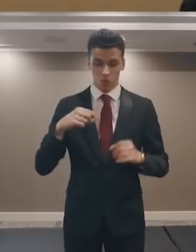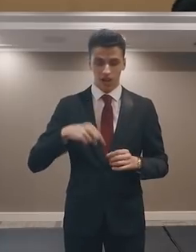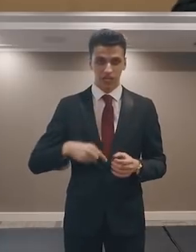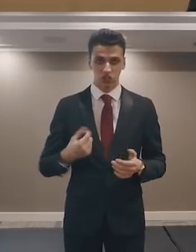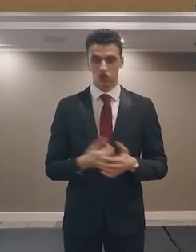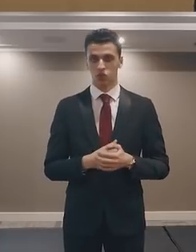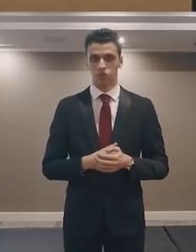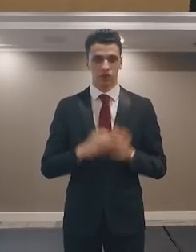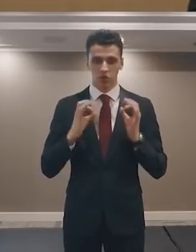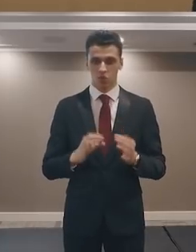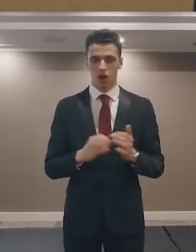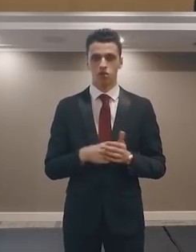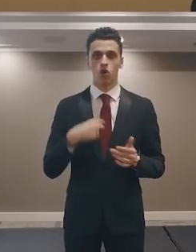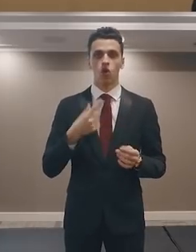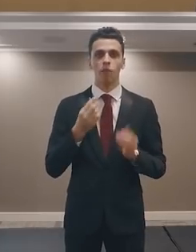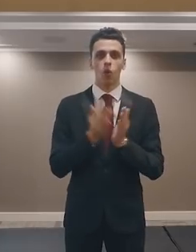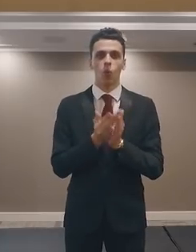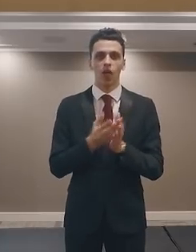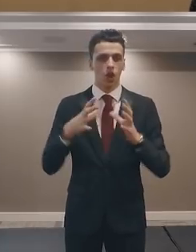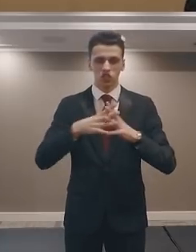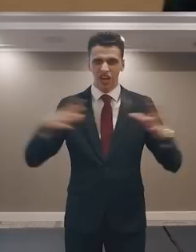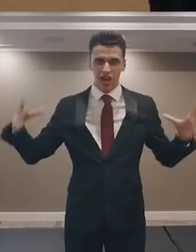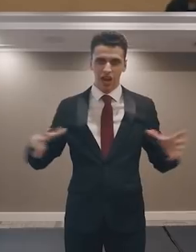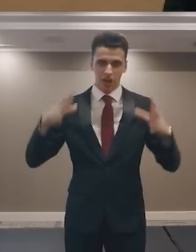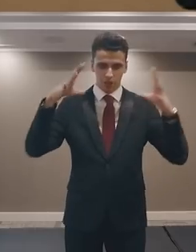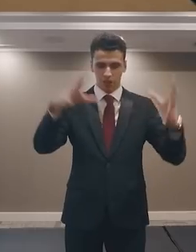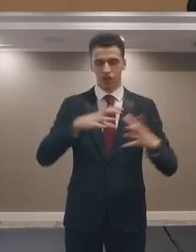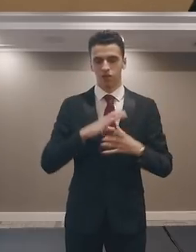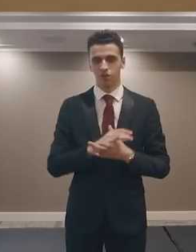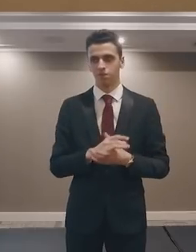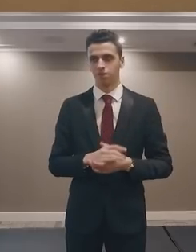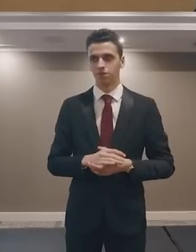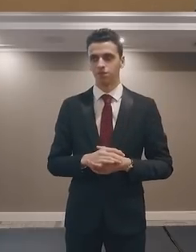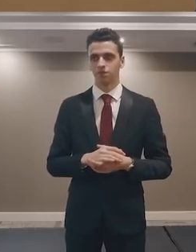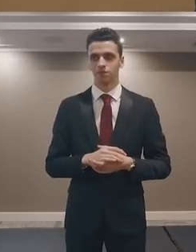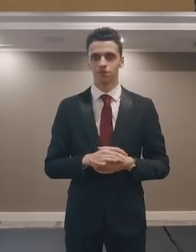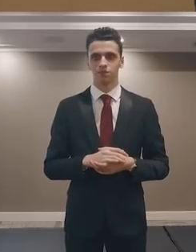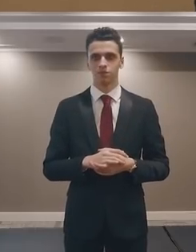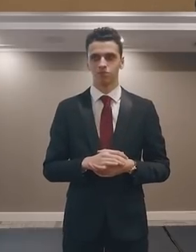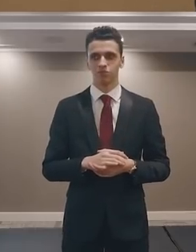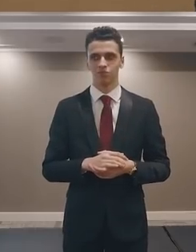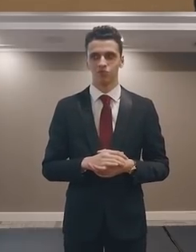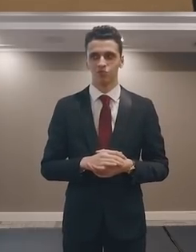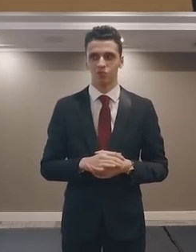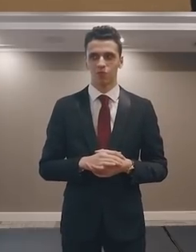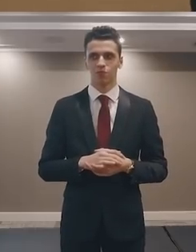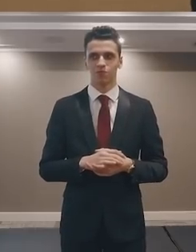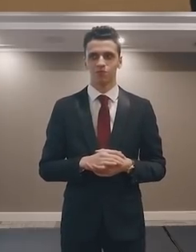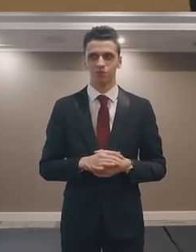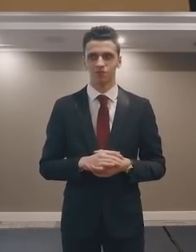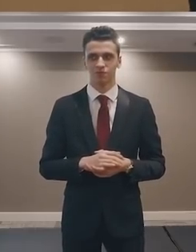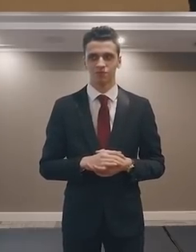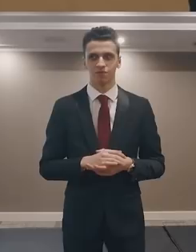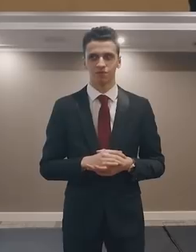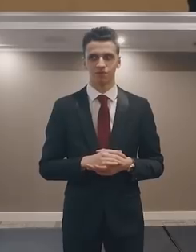volumen que yo te doy una ventaja brutal no estás asegurando que es mejor cliente dólar un jamón un vino navidad una cesta a tratar de todo